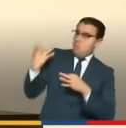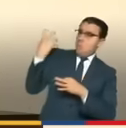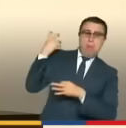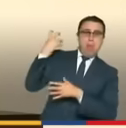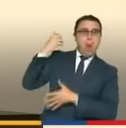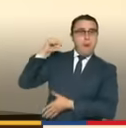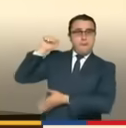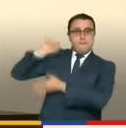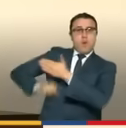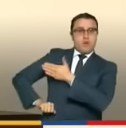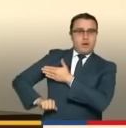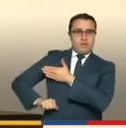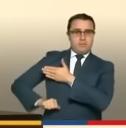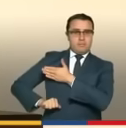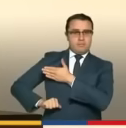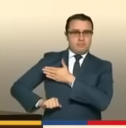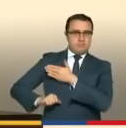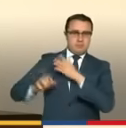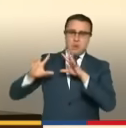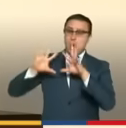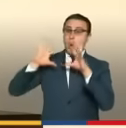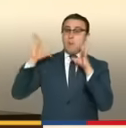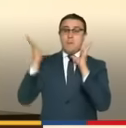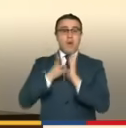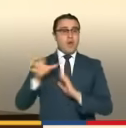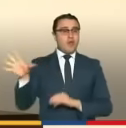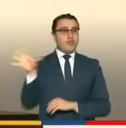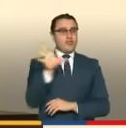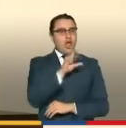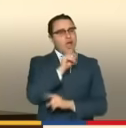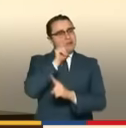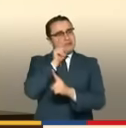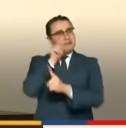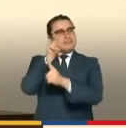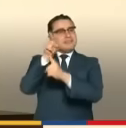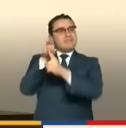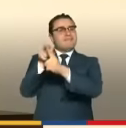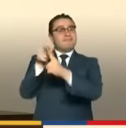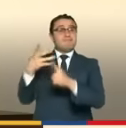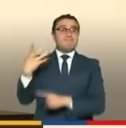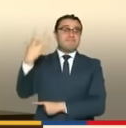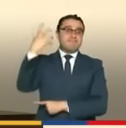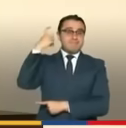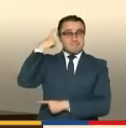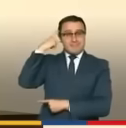Una especie de mundo armonioso que estaba por llegar, aquel